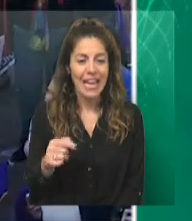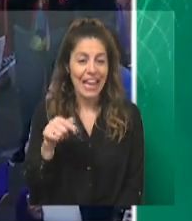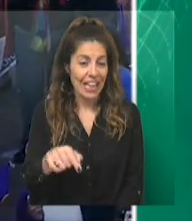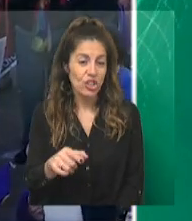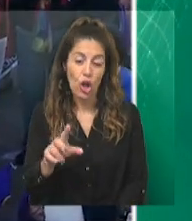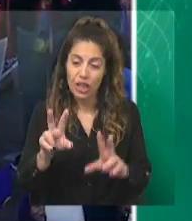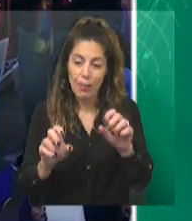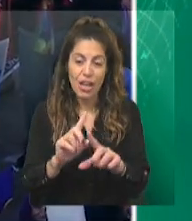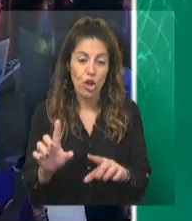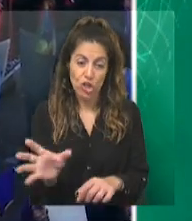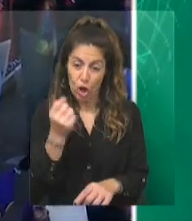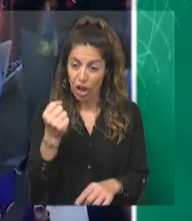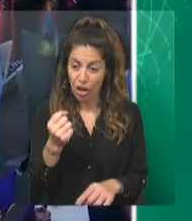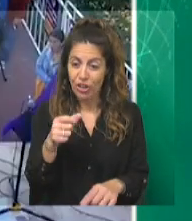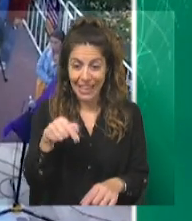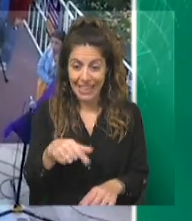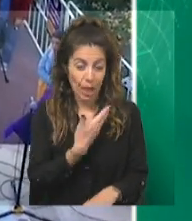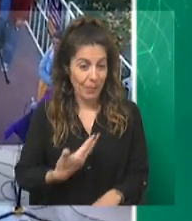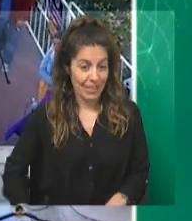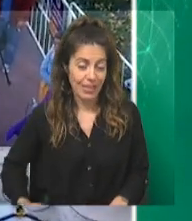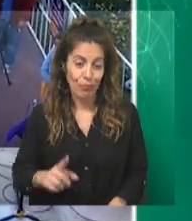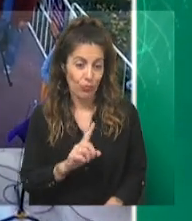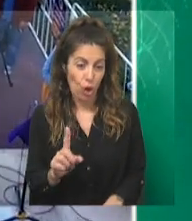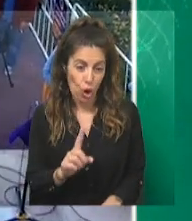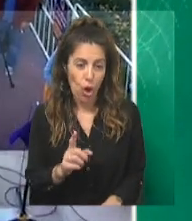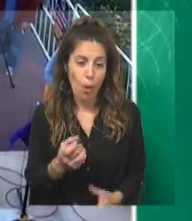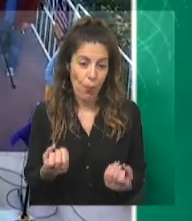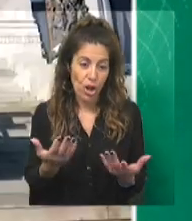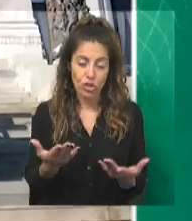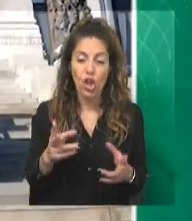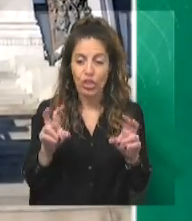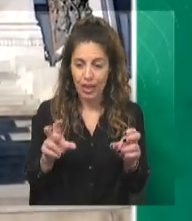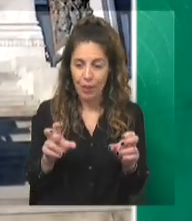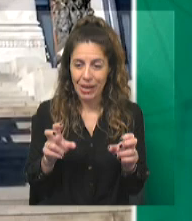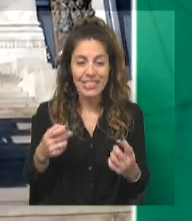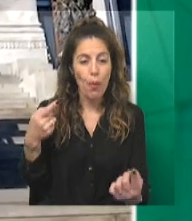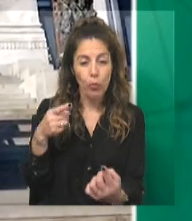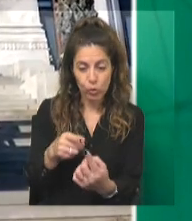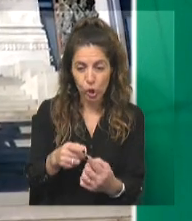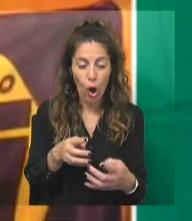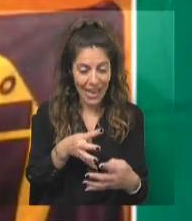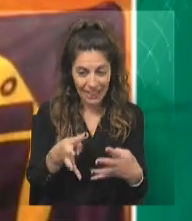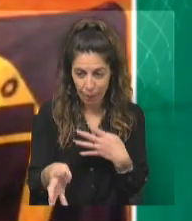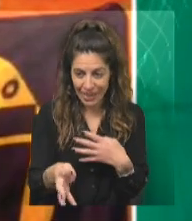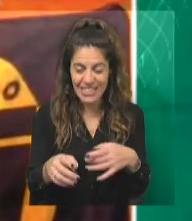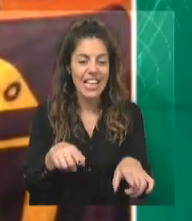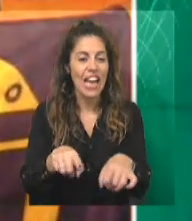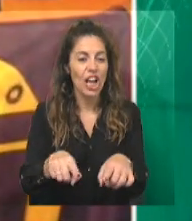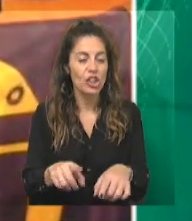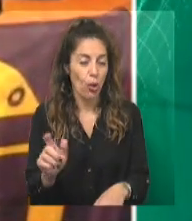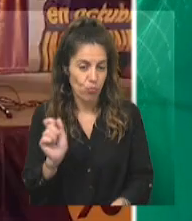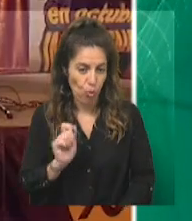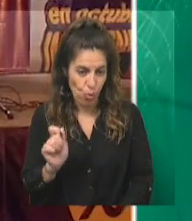administración no por eso son este son bueno se apuntó a la transparencia en la gestión pública